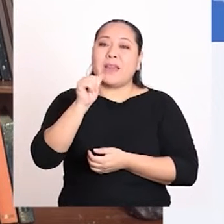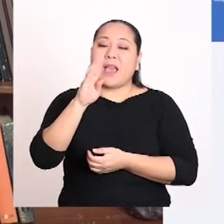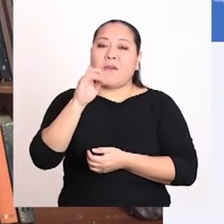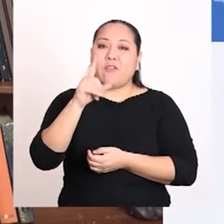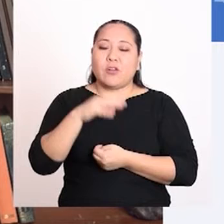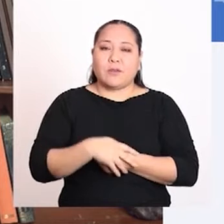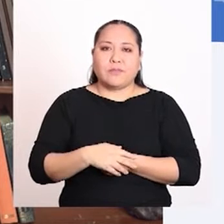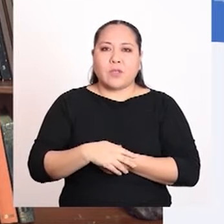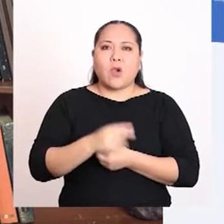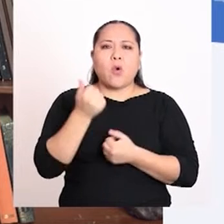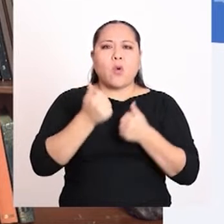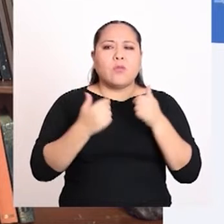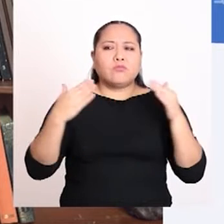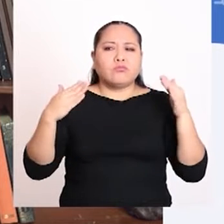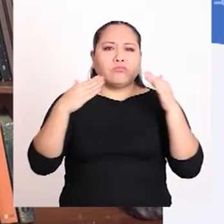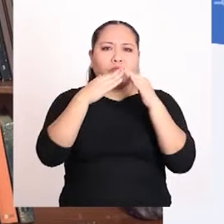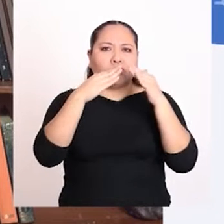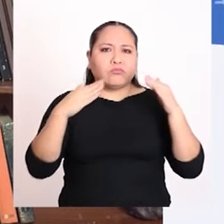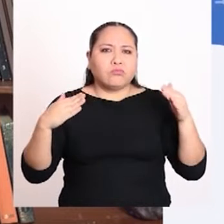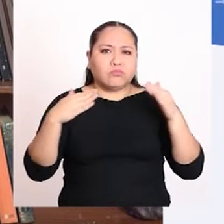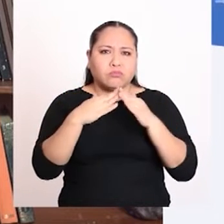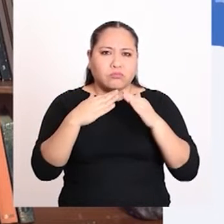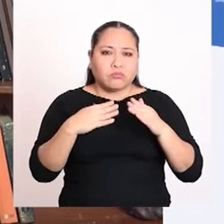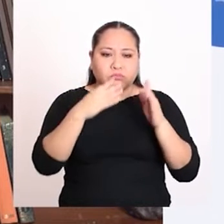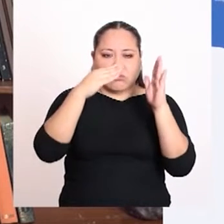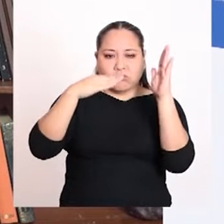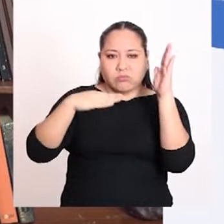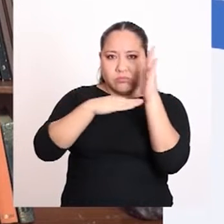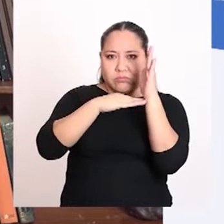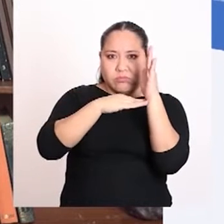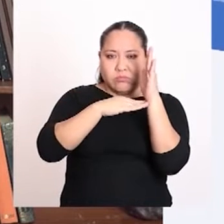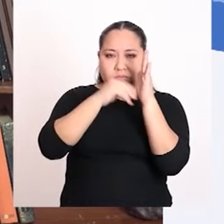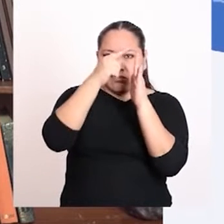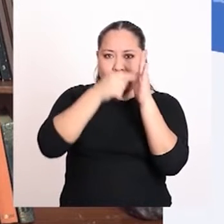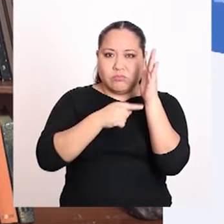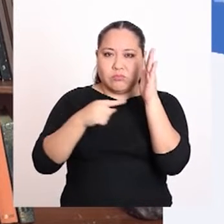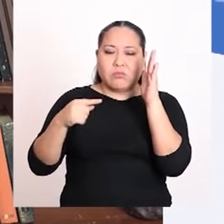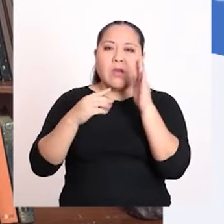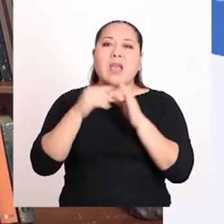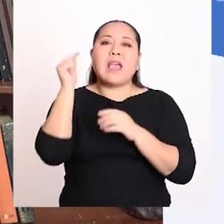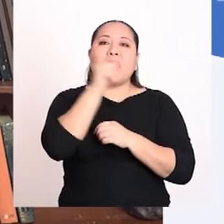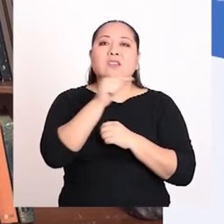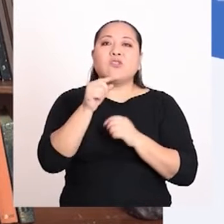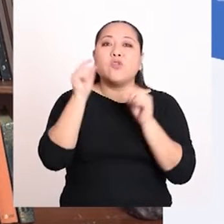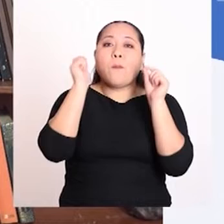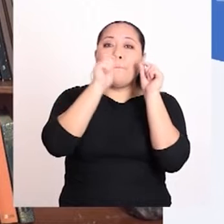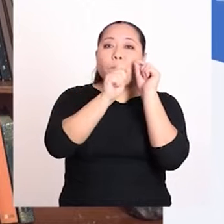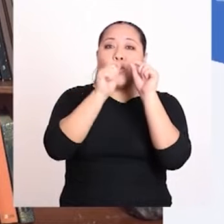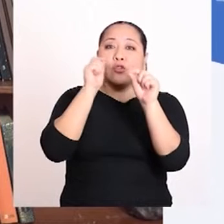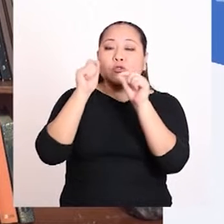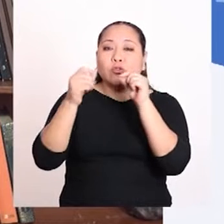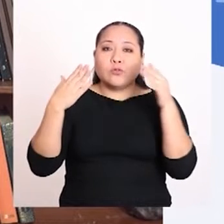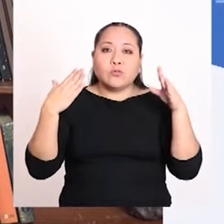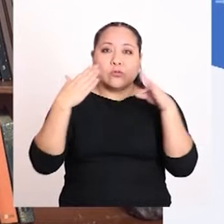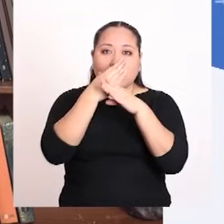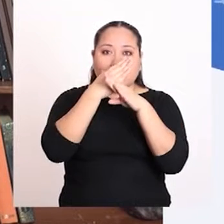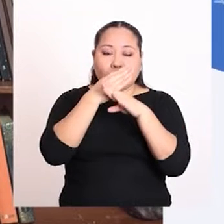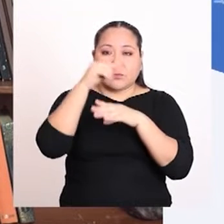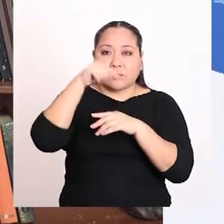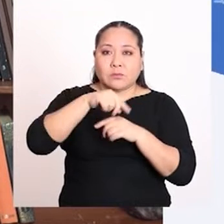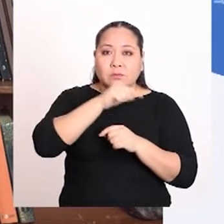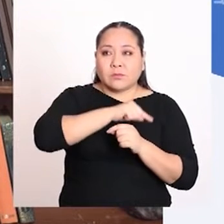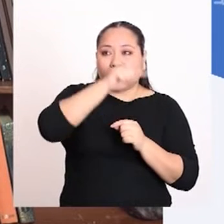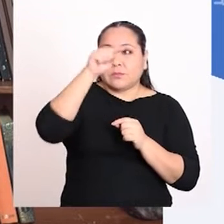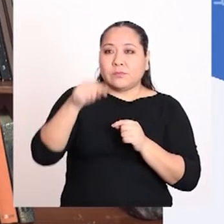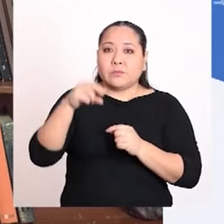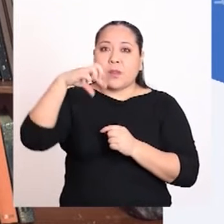de los cortes o interceptos con los ejes cartesianos, es decir, aquellos puntos de intersección entre la